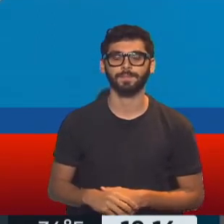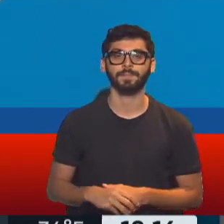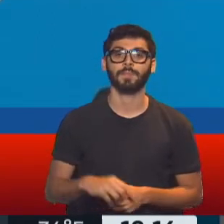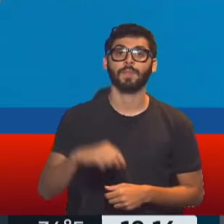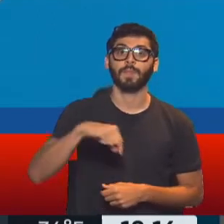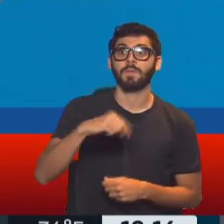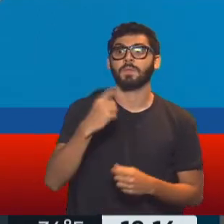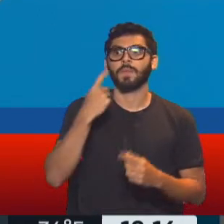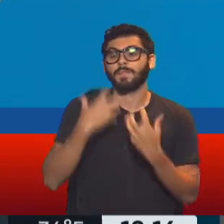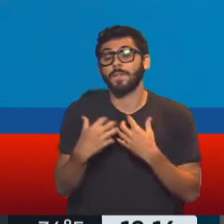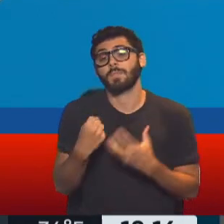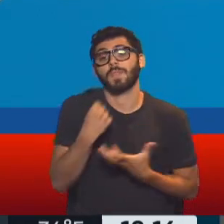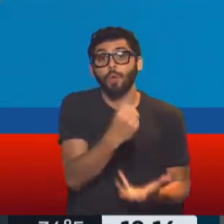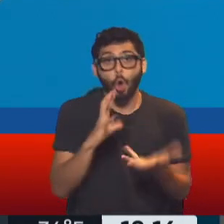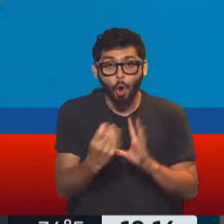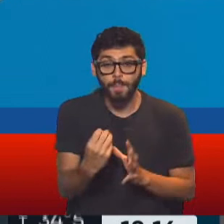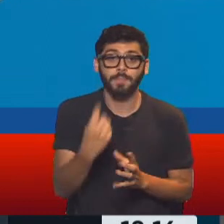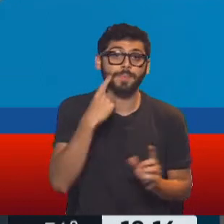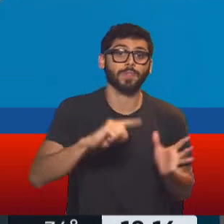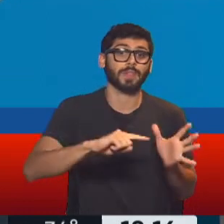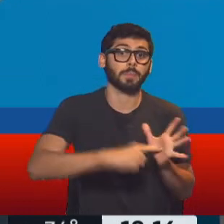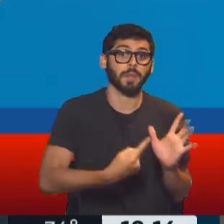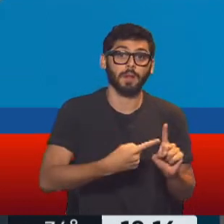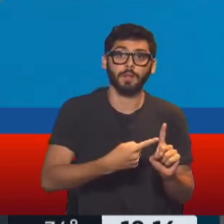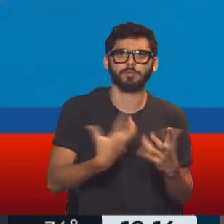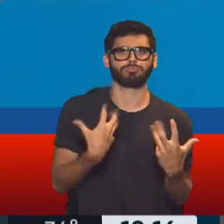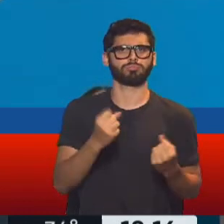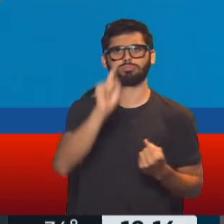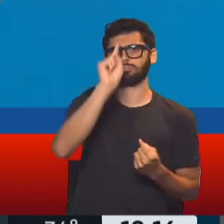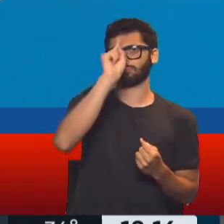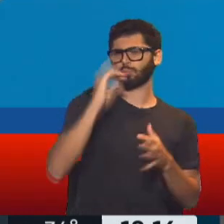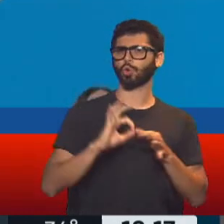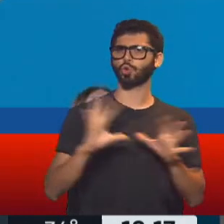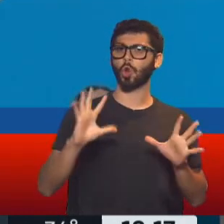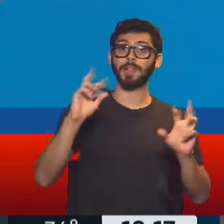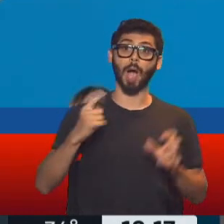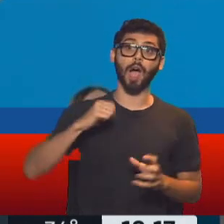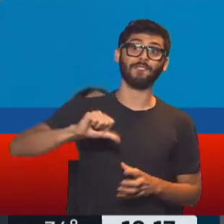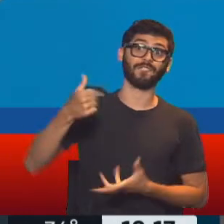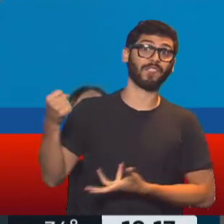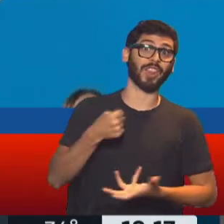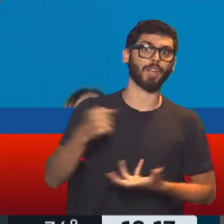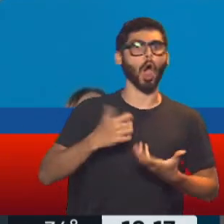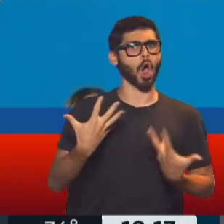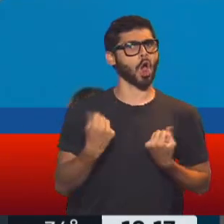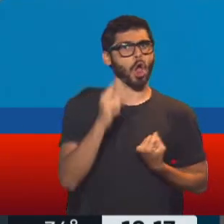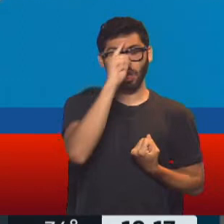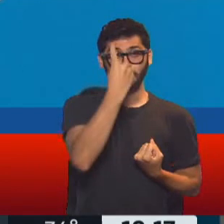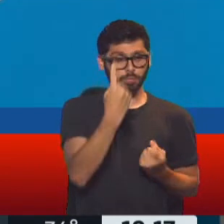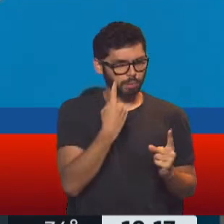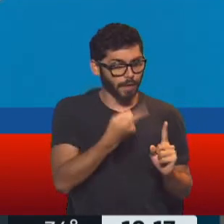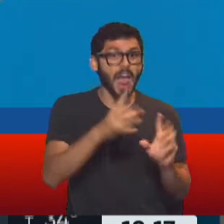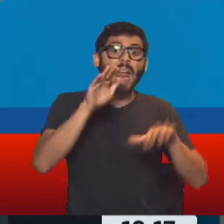el señor jefe de gobierno de la Ciudad de Buenos Aires no defienda la autonomía solamente cuando se trata de los beneficios, sino que la defienda también cuando se trata de